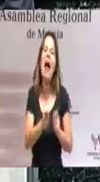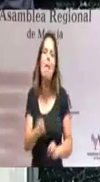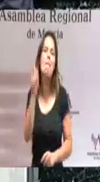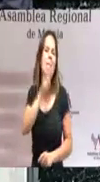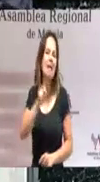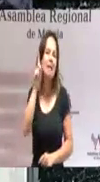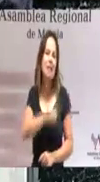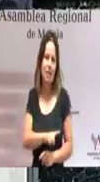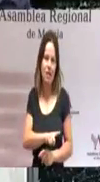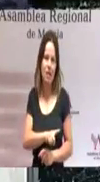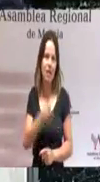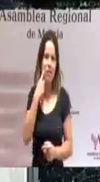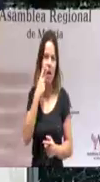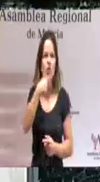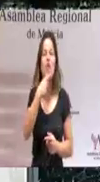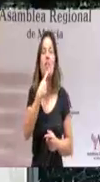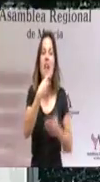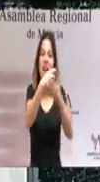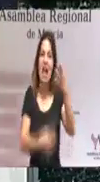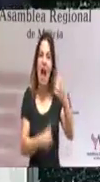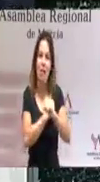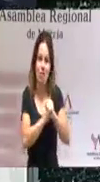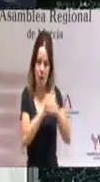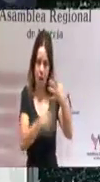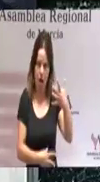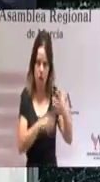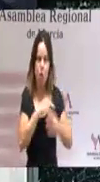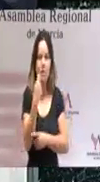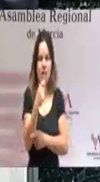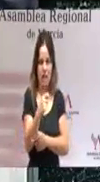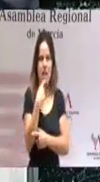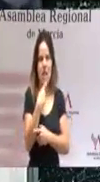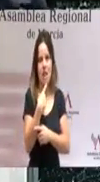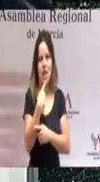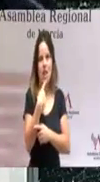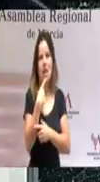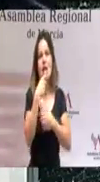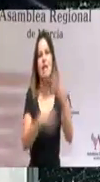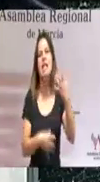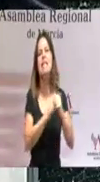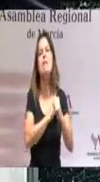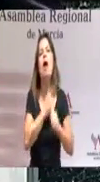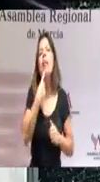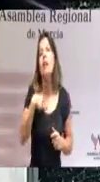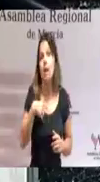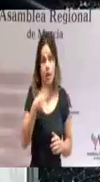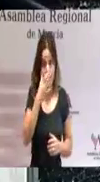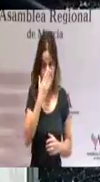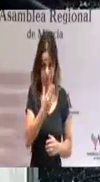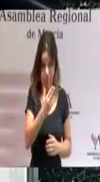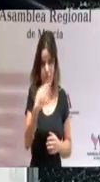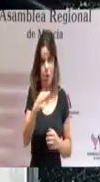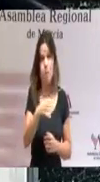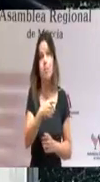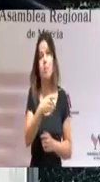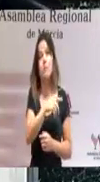usted, nos habla de listas de espera, señor presidente. Nos habla de listas de espera. Díganos de verdad, señor presidente,